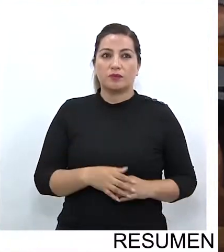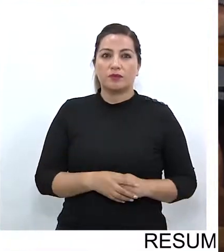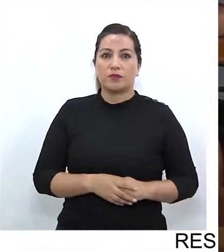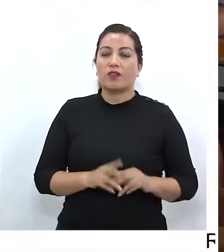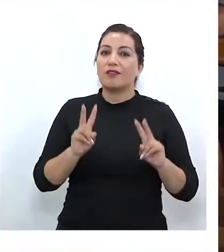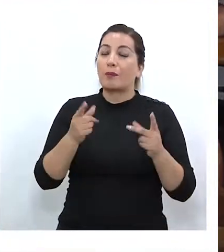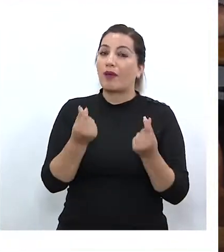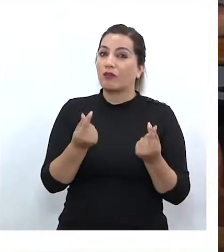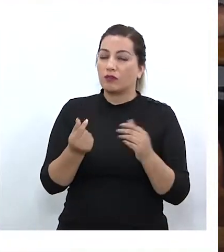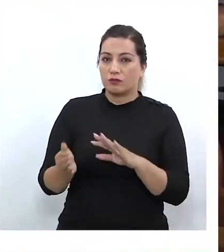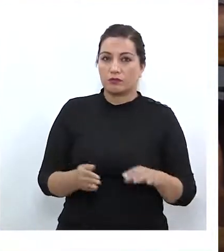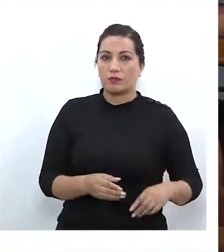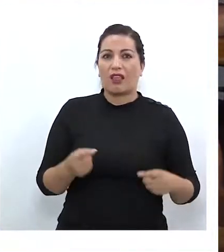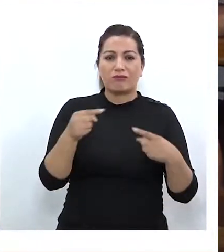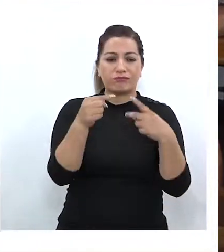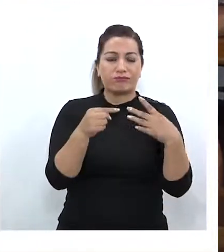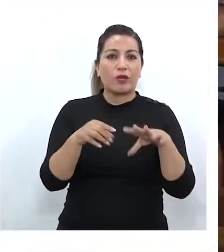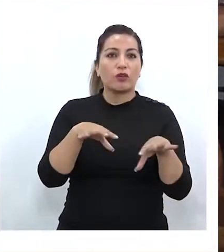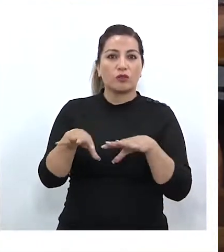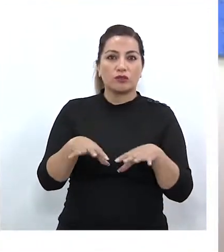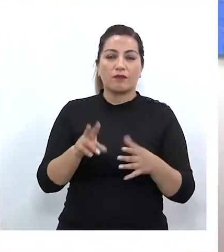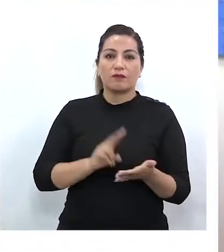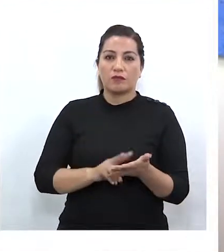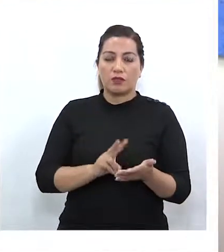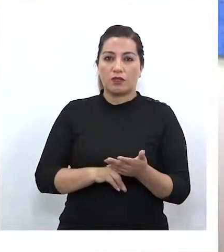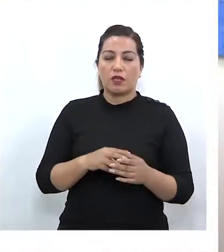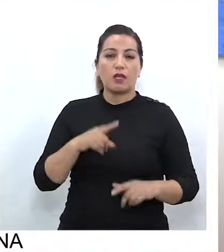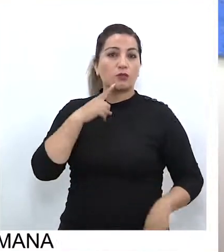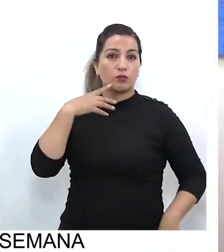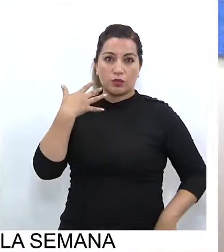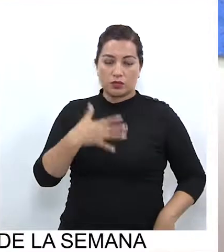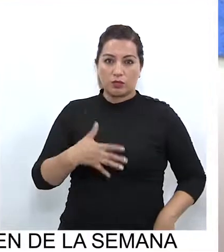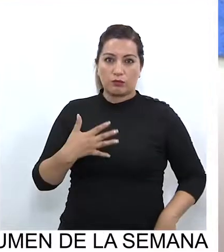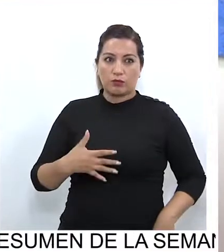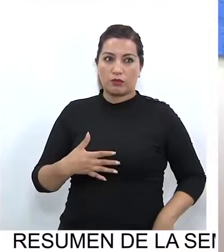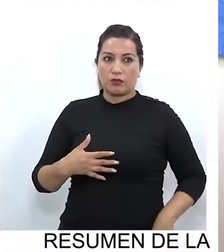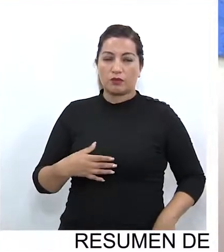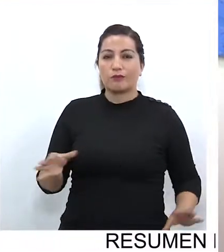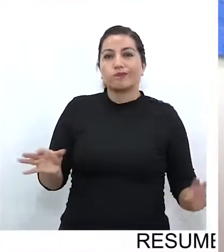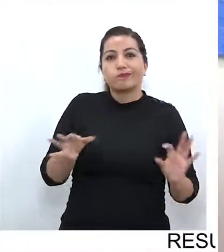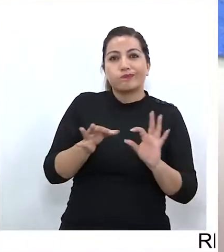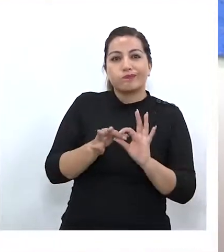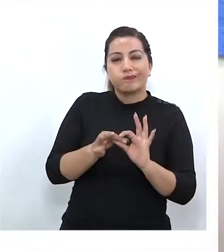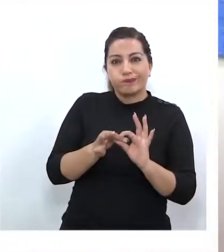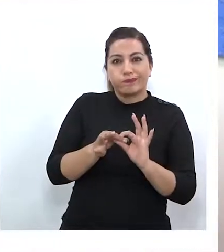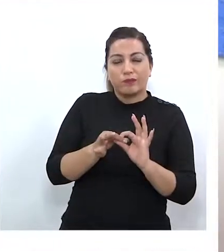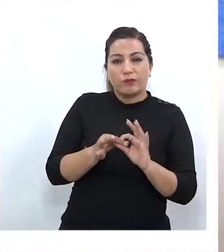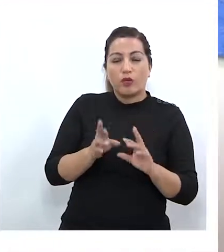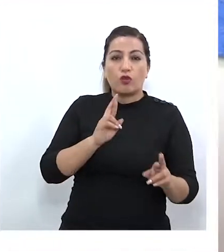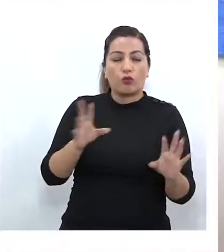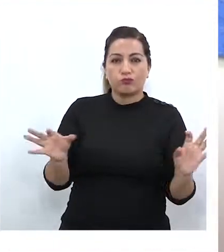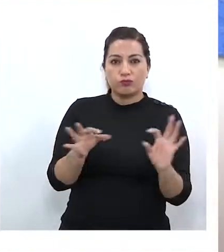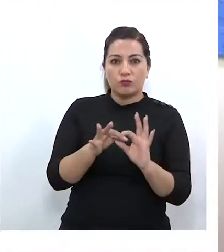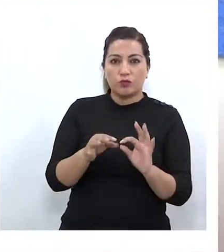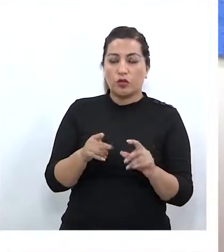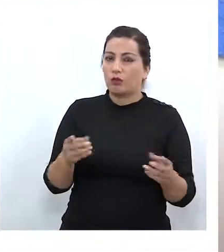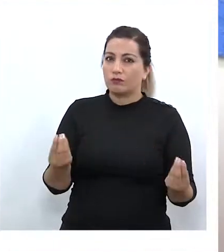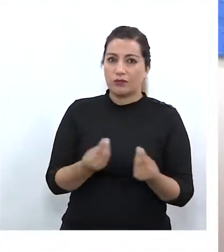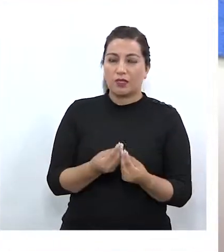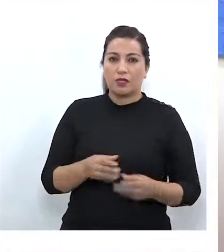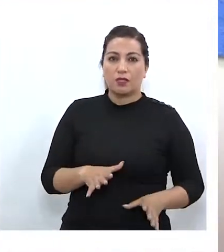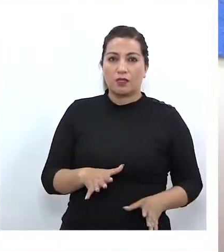factor socioeconómico. Son varias cosas. Efectivamente existe una importante correlación, pero no relación de causalidad, que no es lo